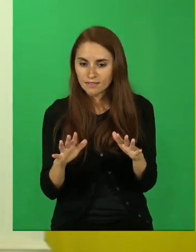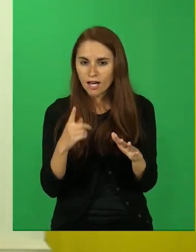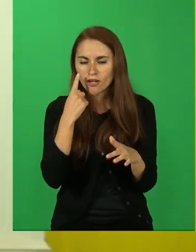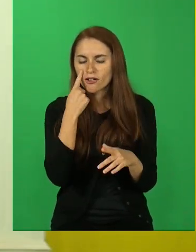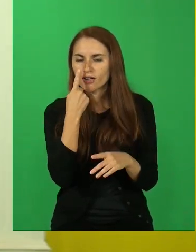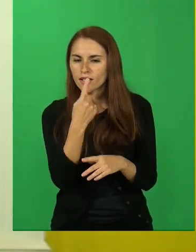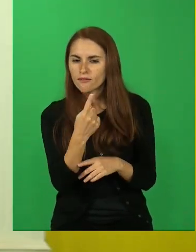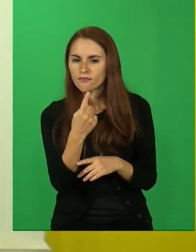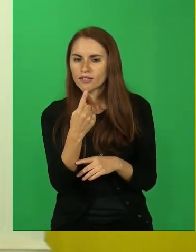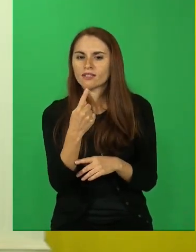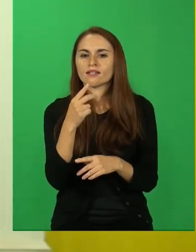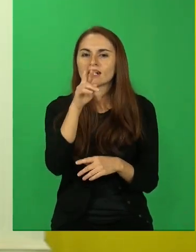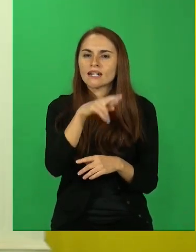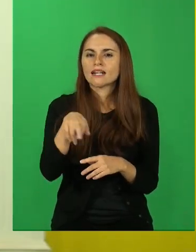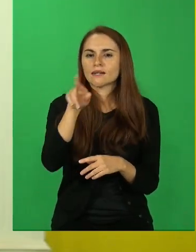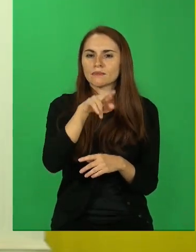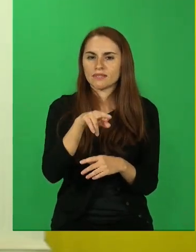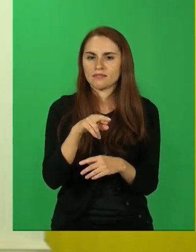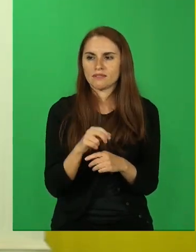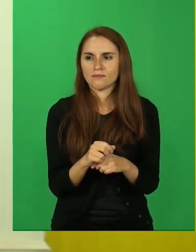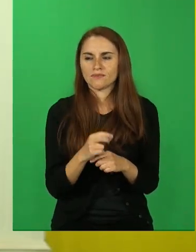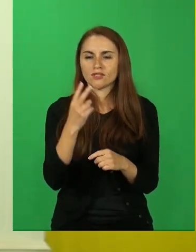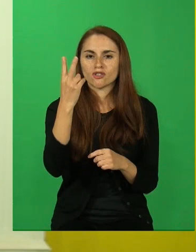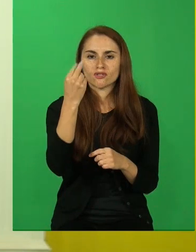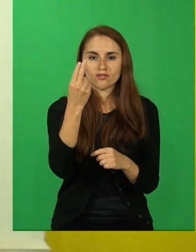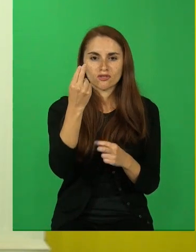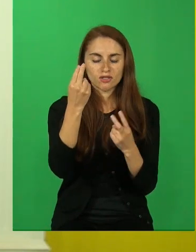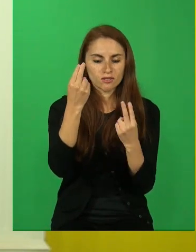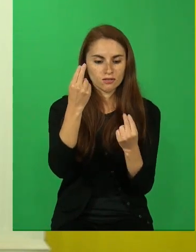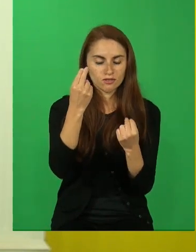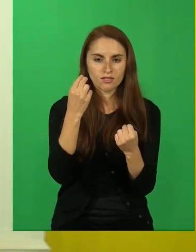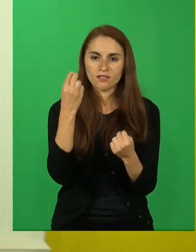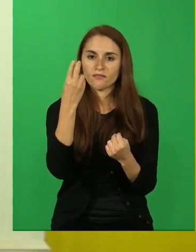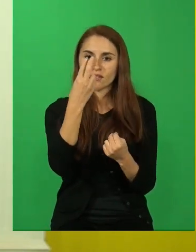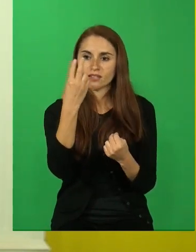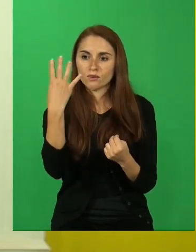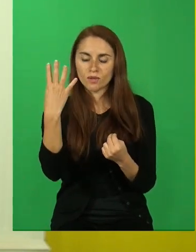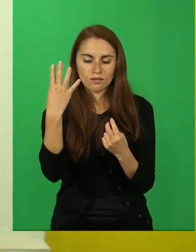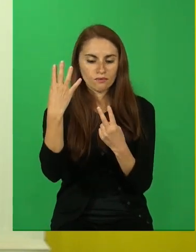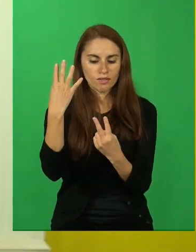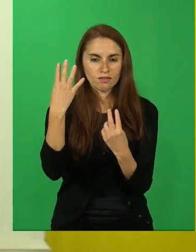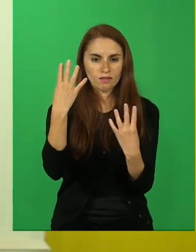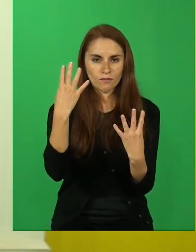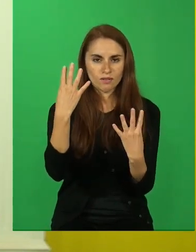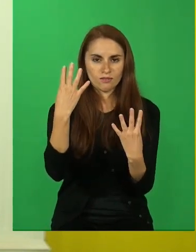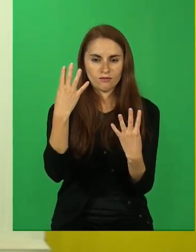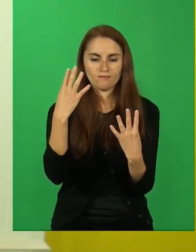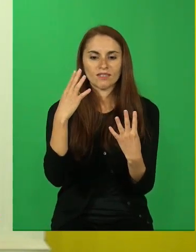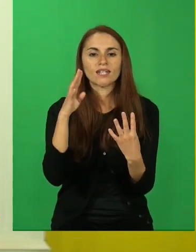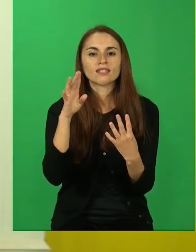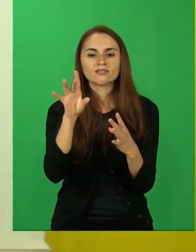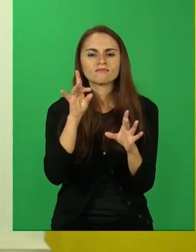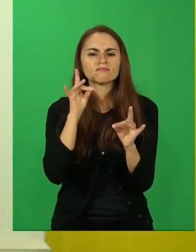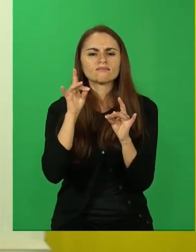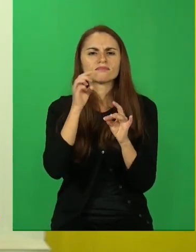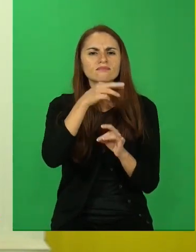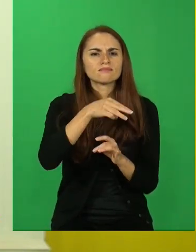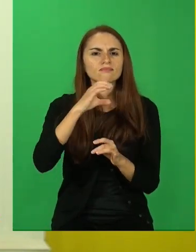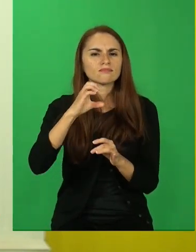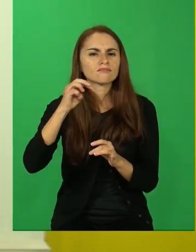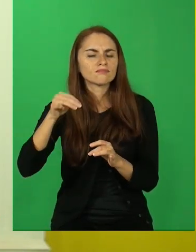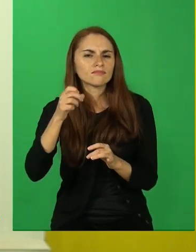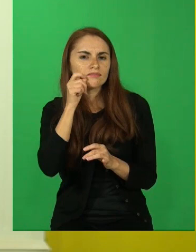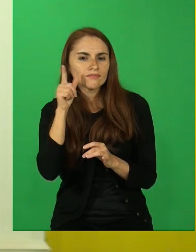los múltiplos comunes, 12 y 24. ¿Y cuál es el mínimo común múltiplo? El más pequeño, que